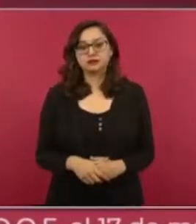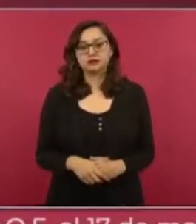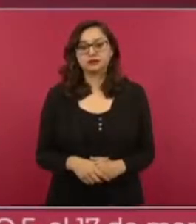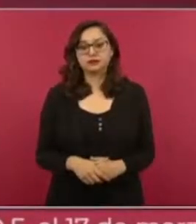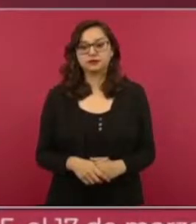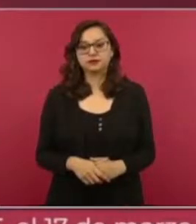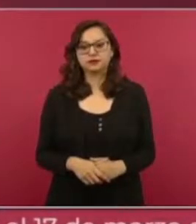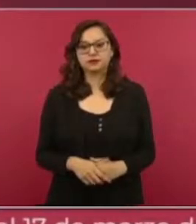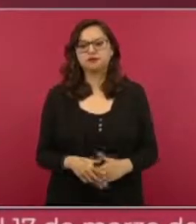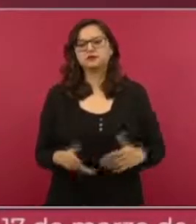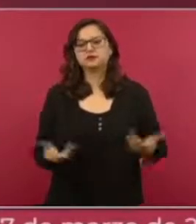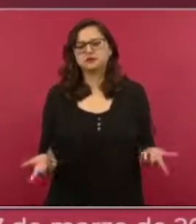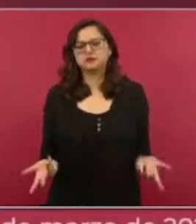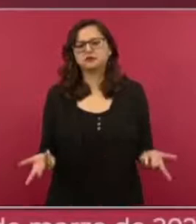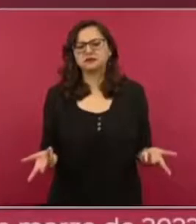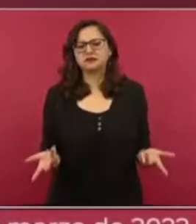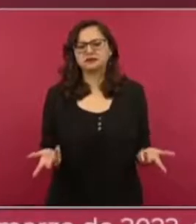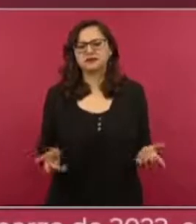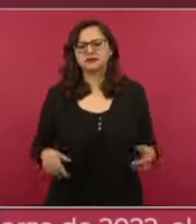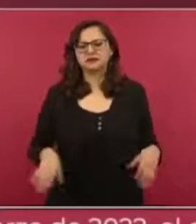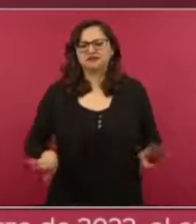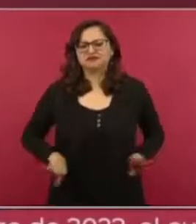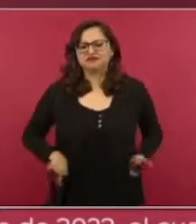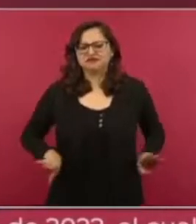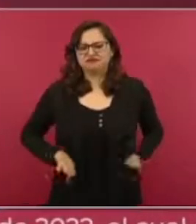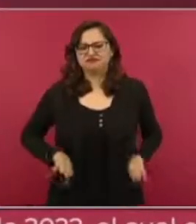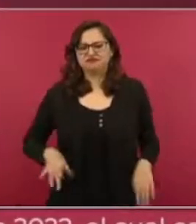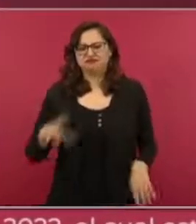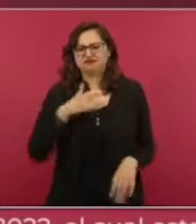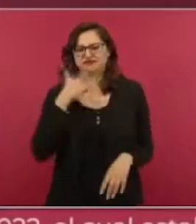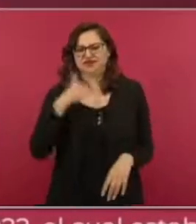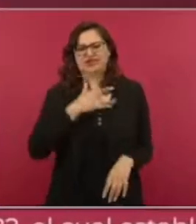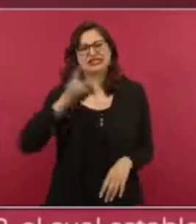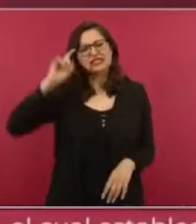Puede uno estar muy enojado, por eso